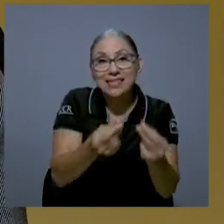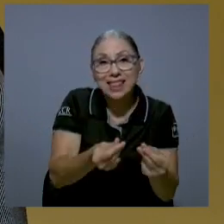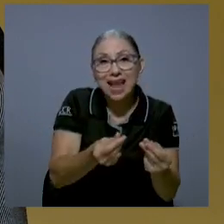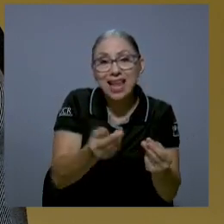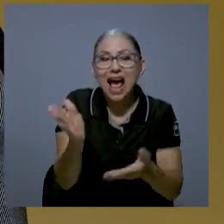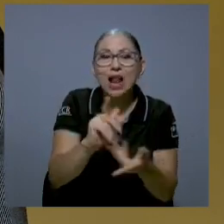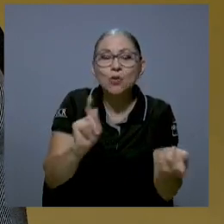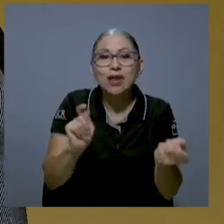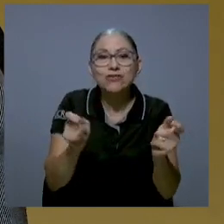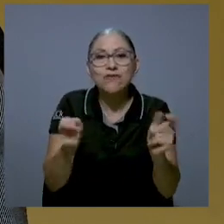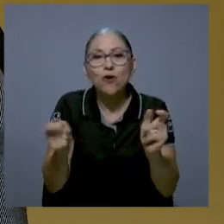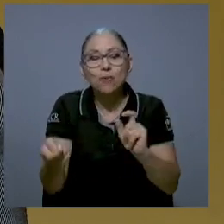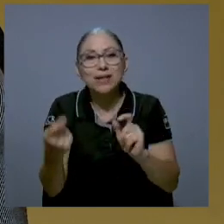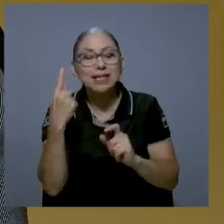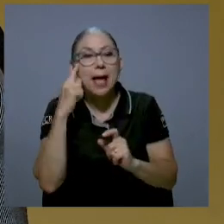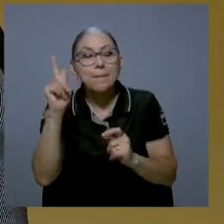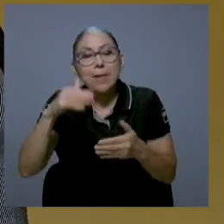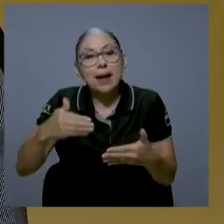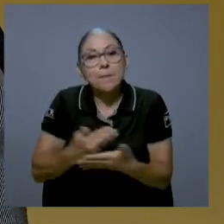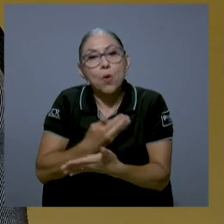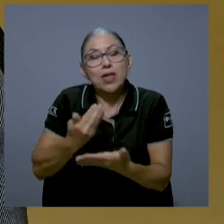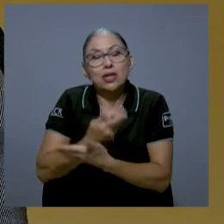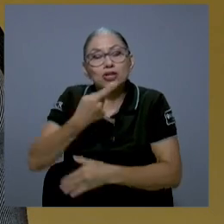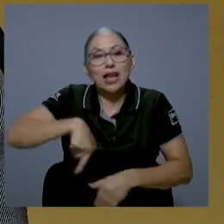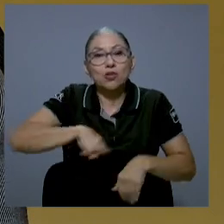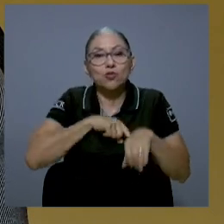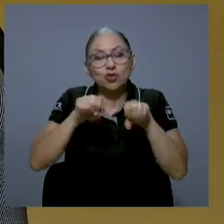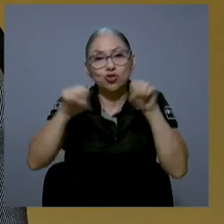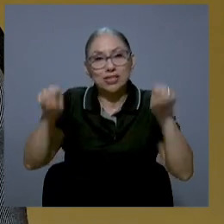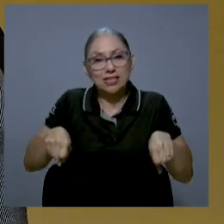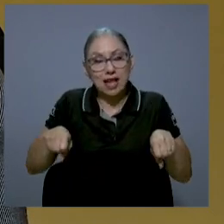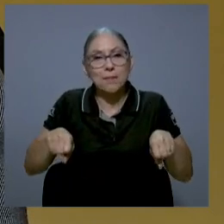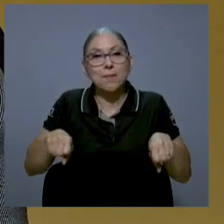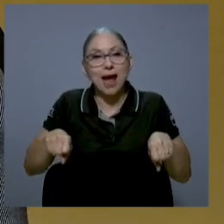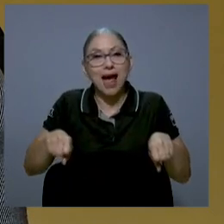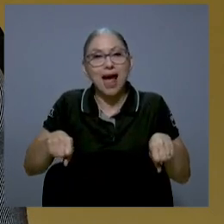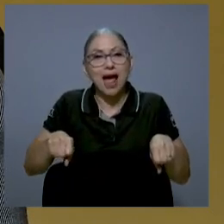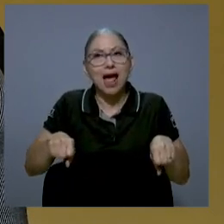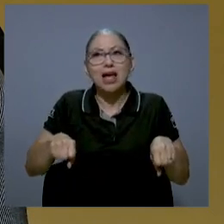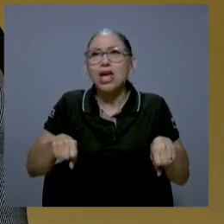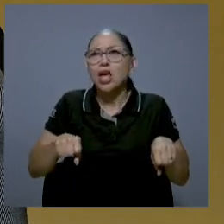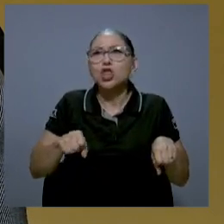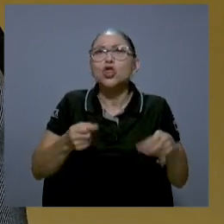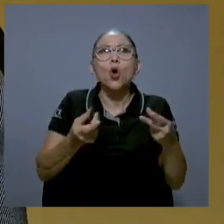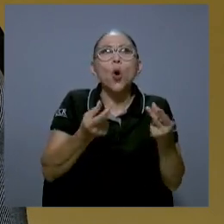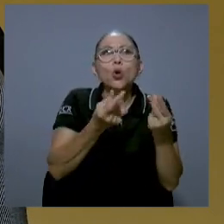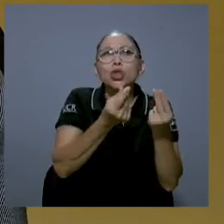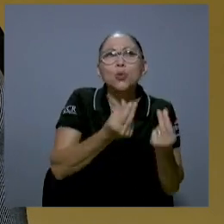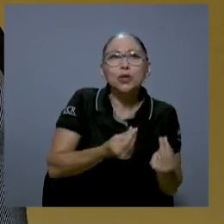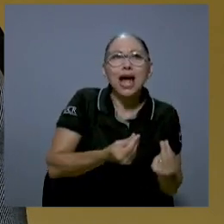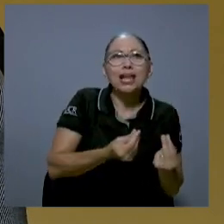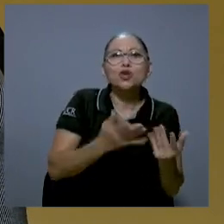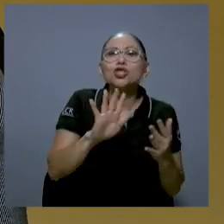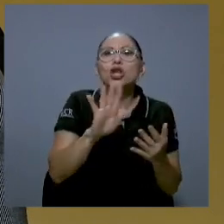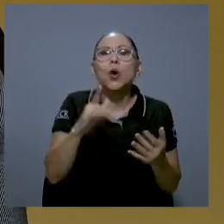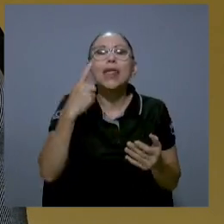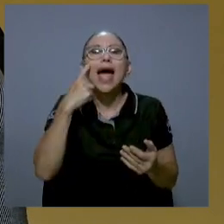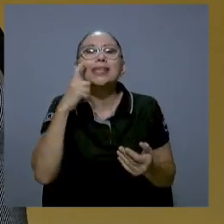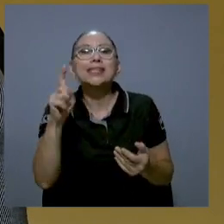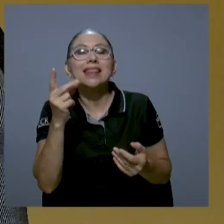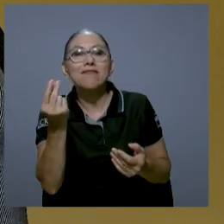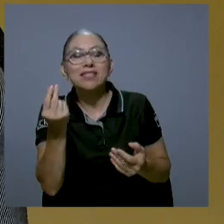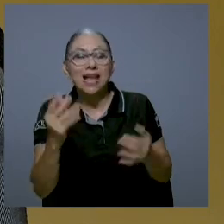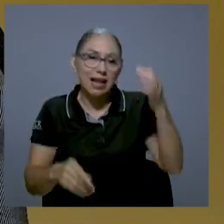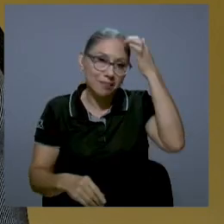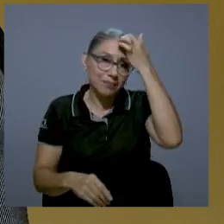hacer para modernizar nuestro sistema, digamos, no tributario, sino fiscal y hacienda fiscal. En